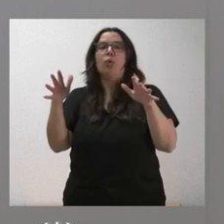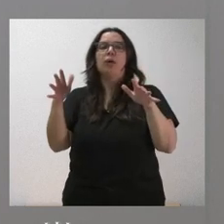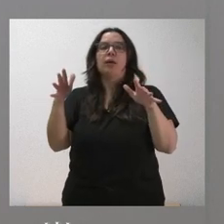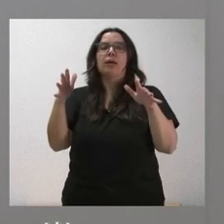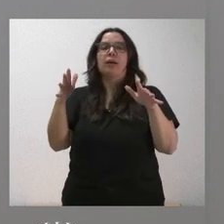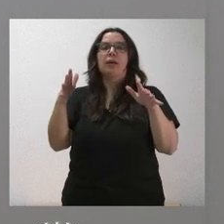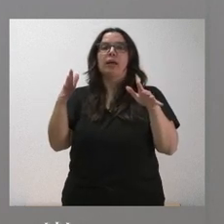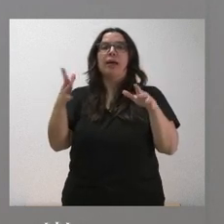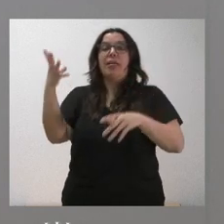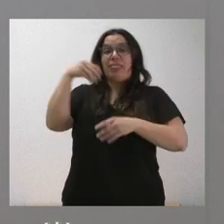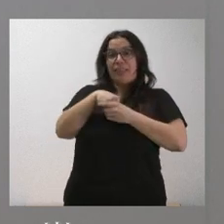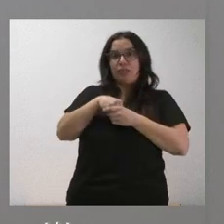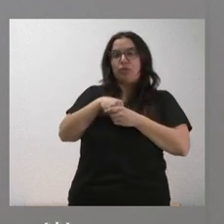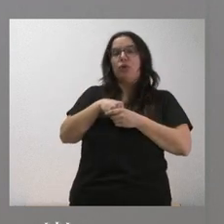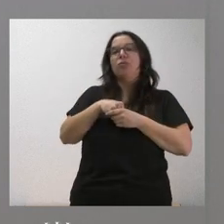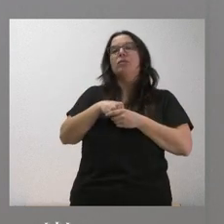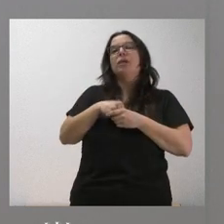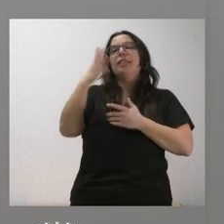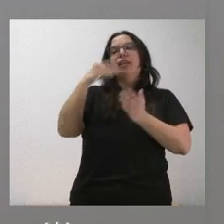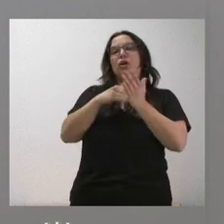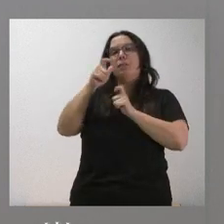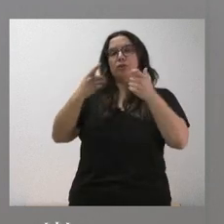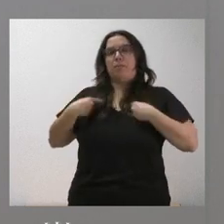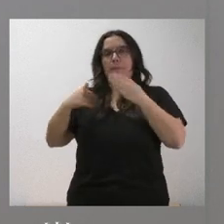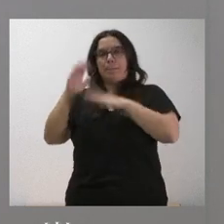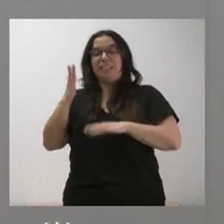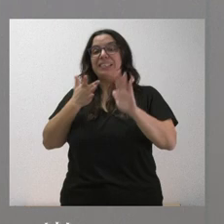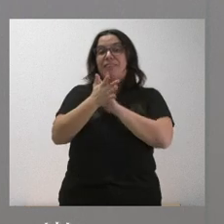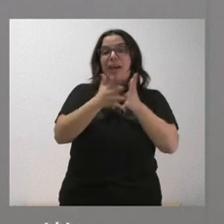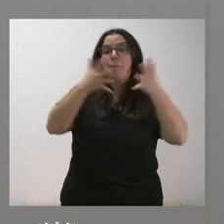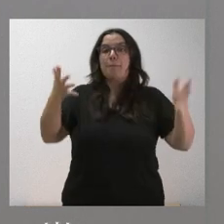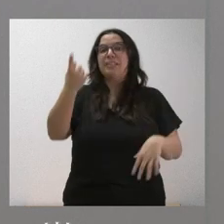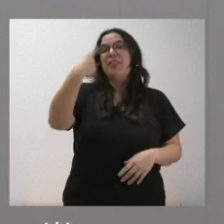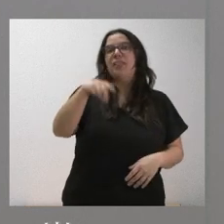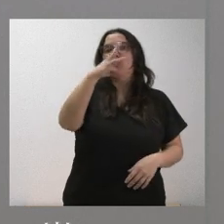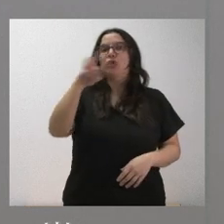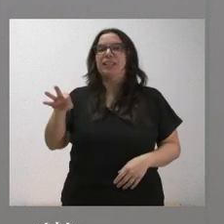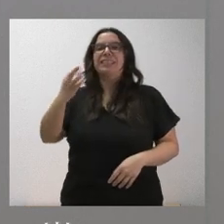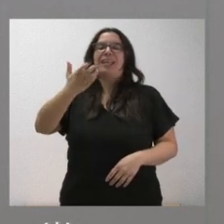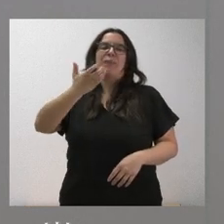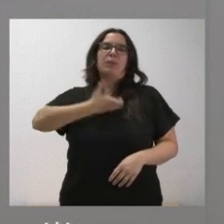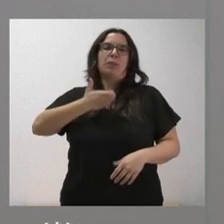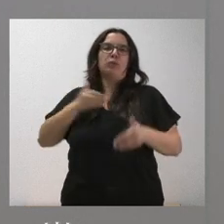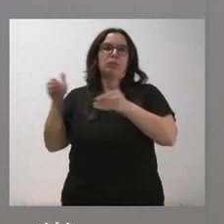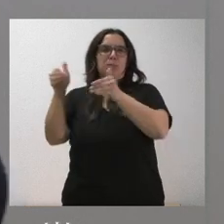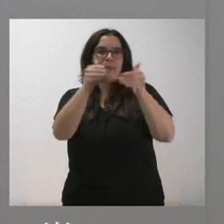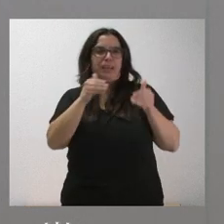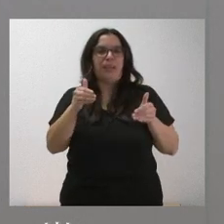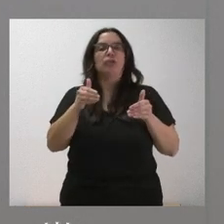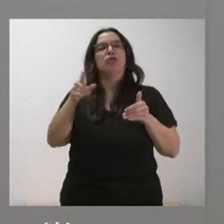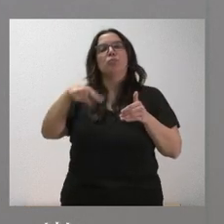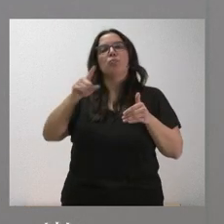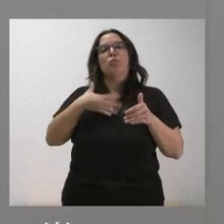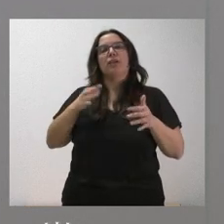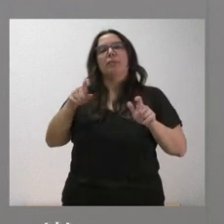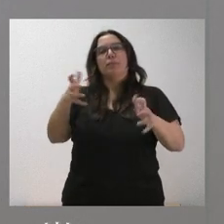más de 5,000 habitantes y por tanto incorporamos a casi 130 entidades locales menores que se puedan beneficiar de este complemento